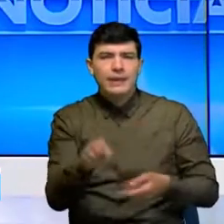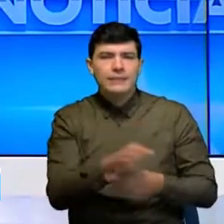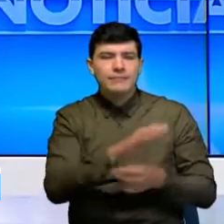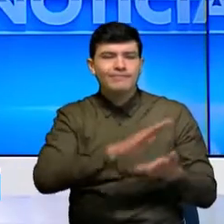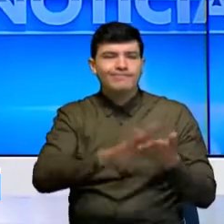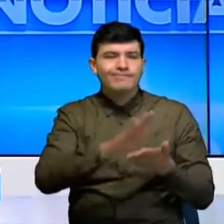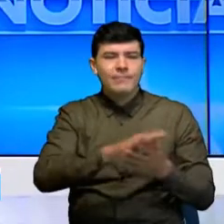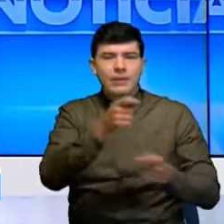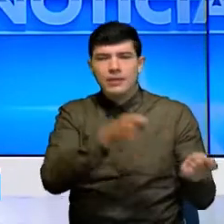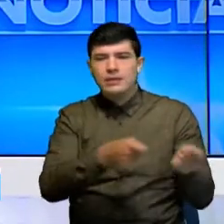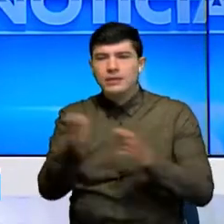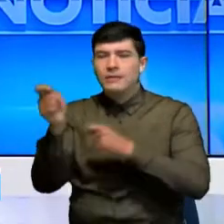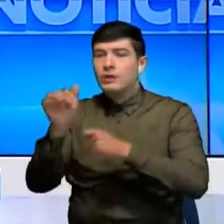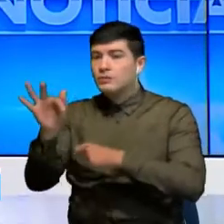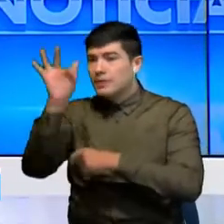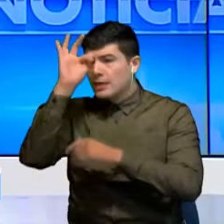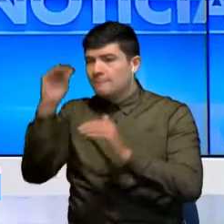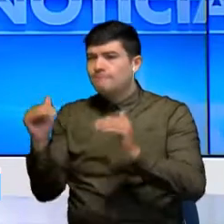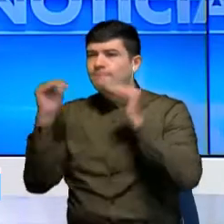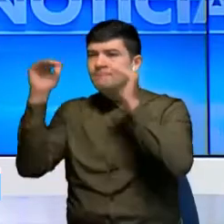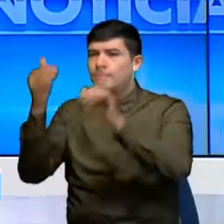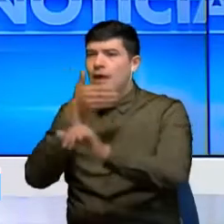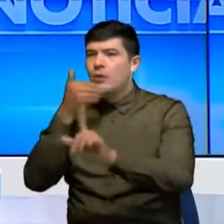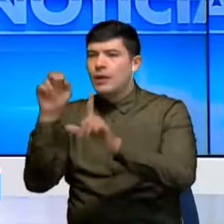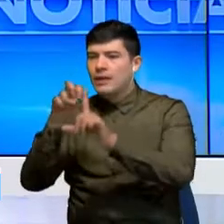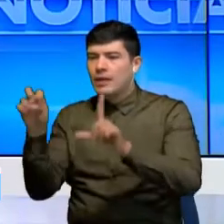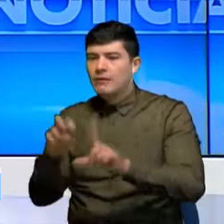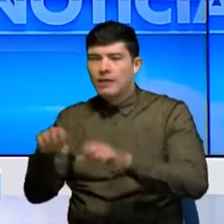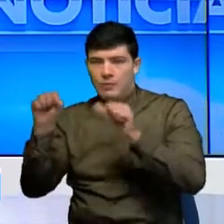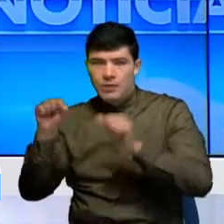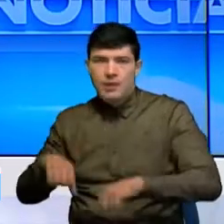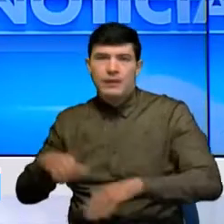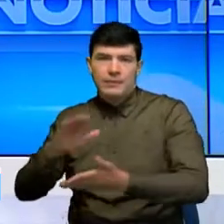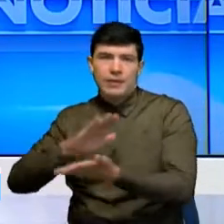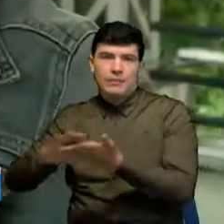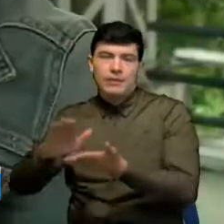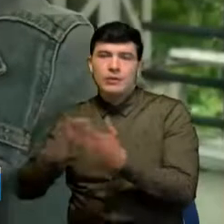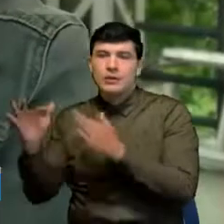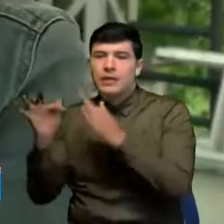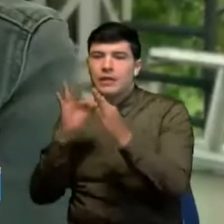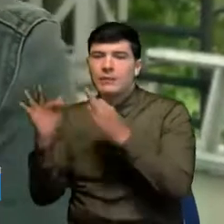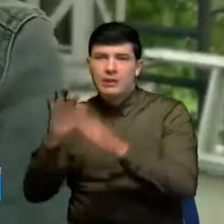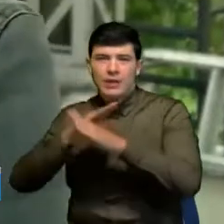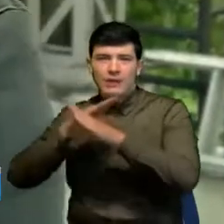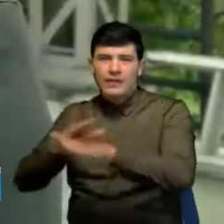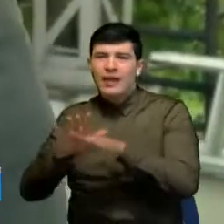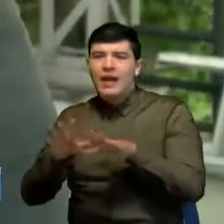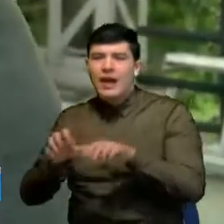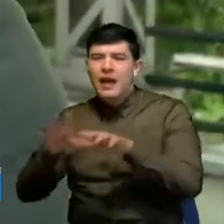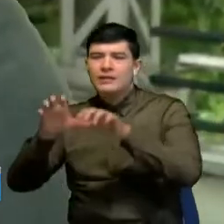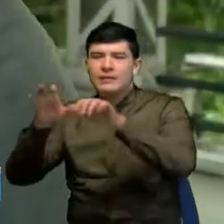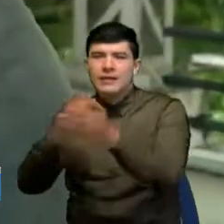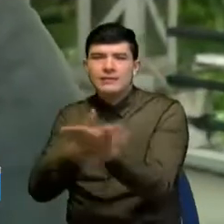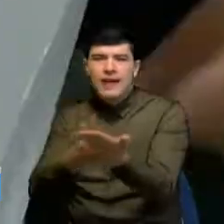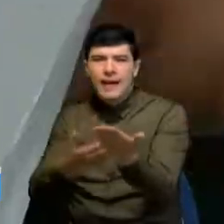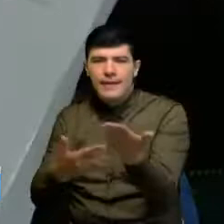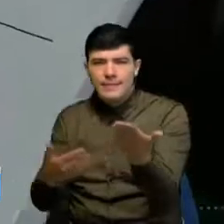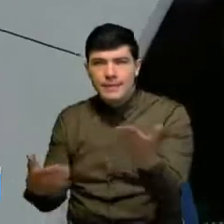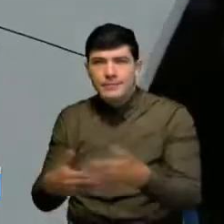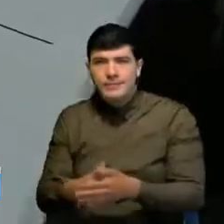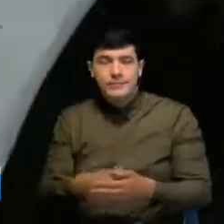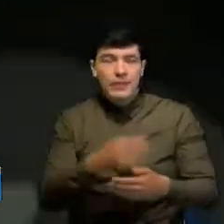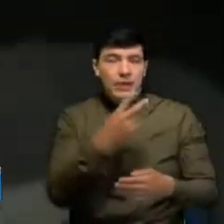centro de mayor nivel donde puedan autorizar su tratamiento para la leucemia alexandra peña tuvo que dejar a sus dos